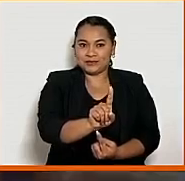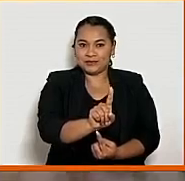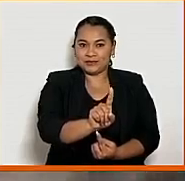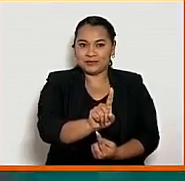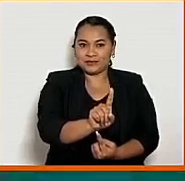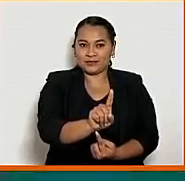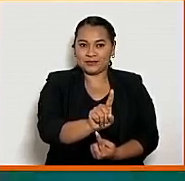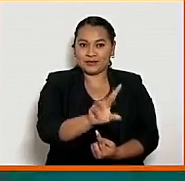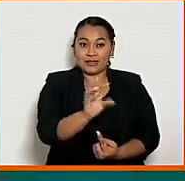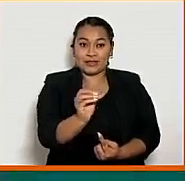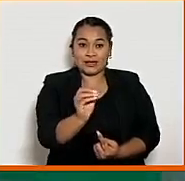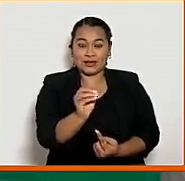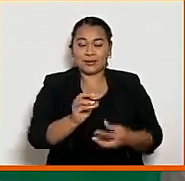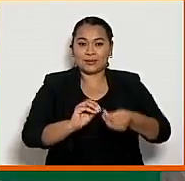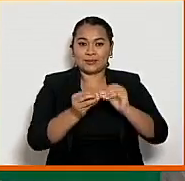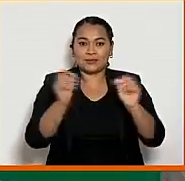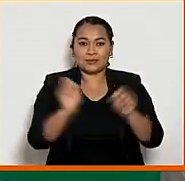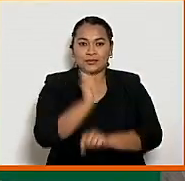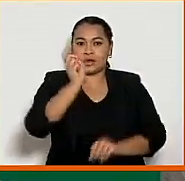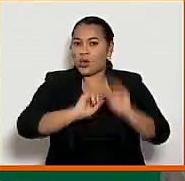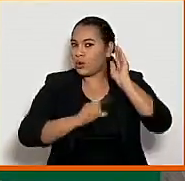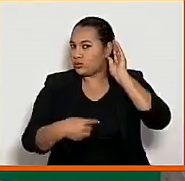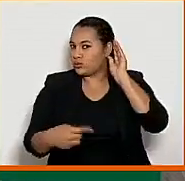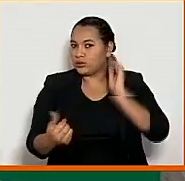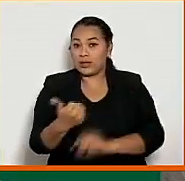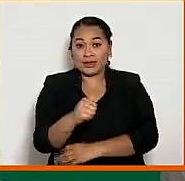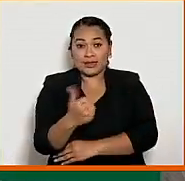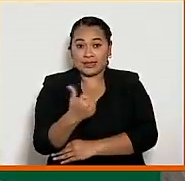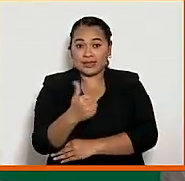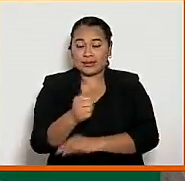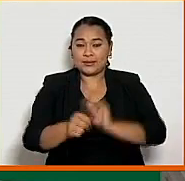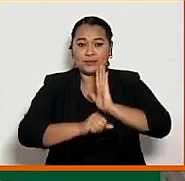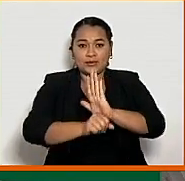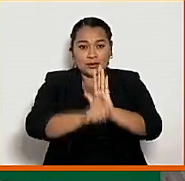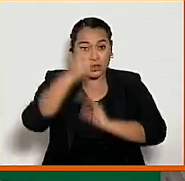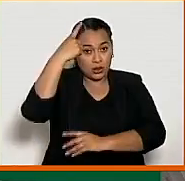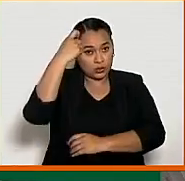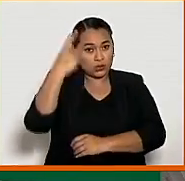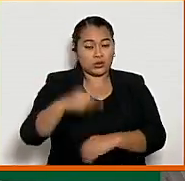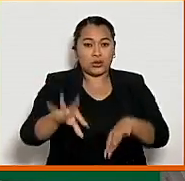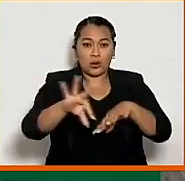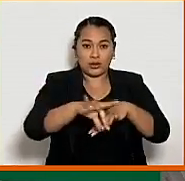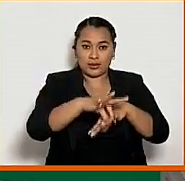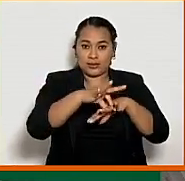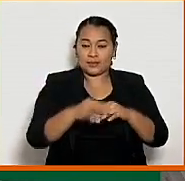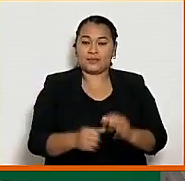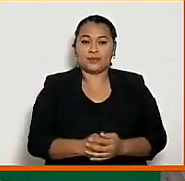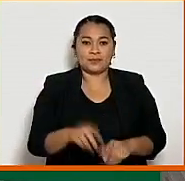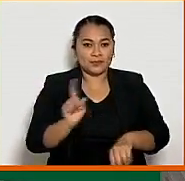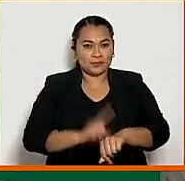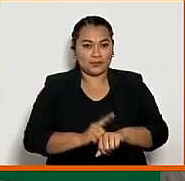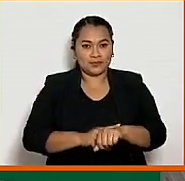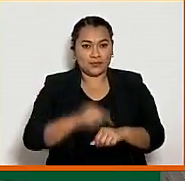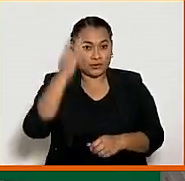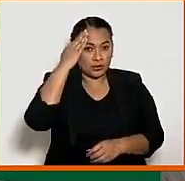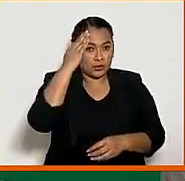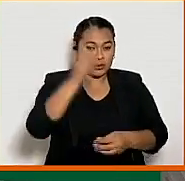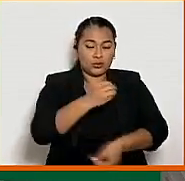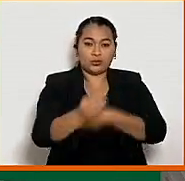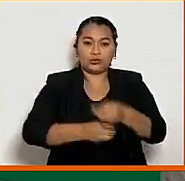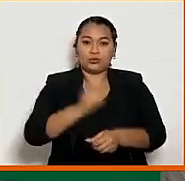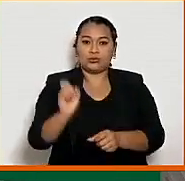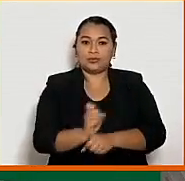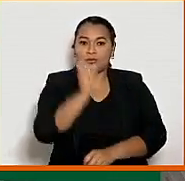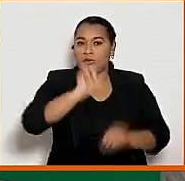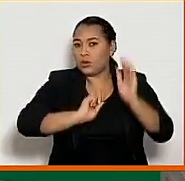Este es el 0. Número ganador en Diaria es el 10, con su símbolo de sueños anillo. Es momento de conocer la esferita ganadora para